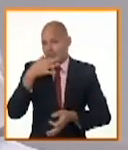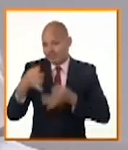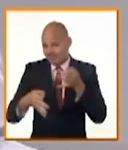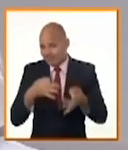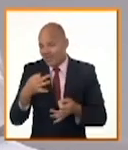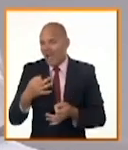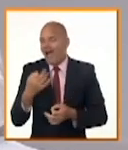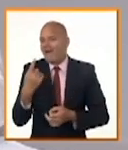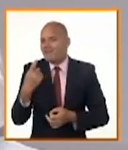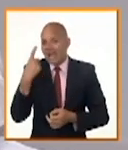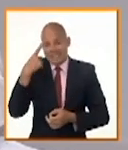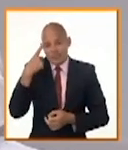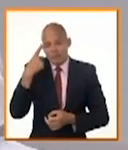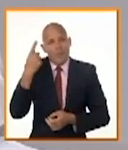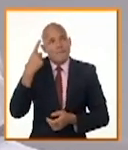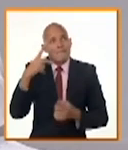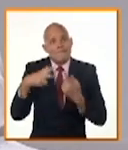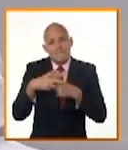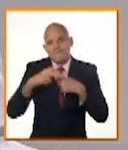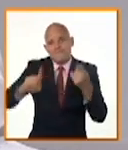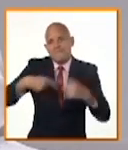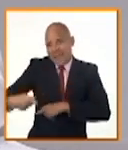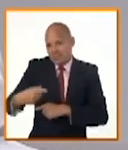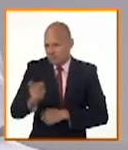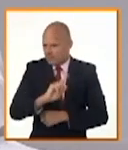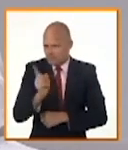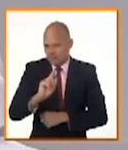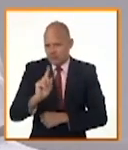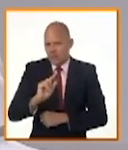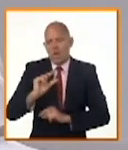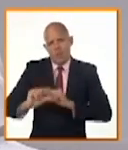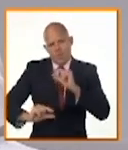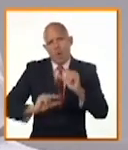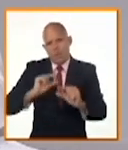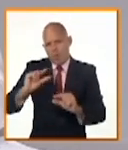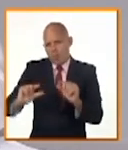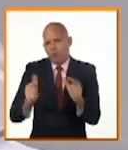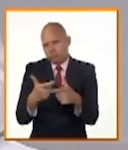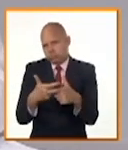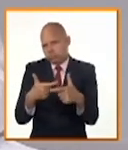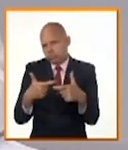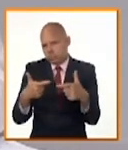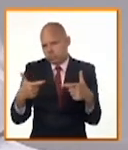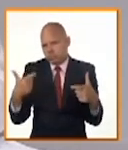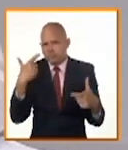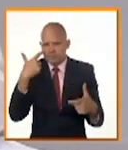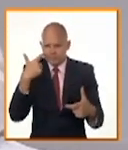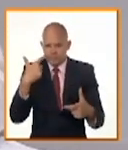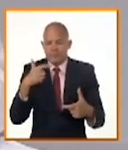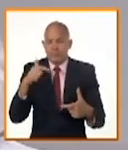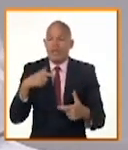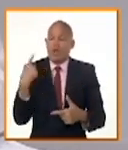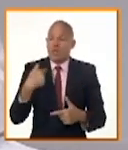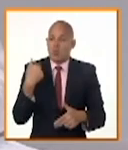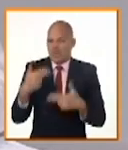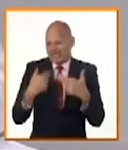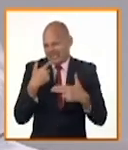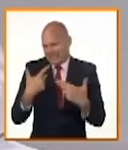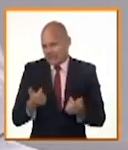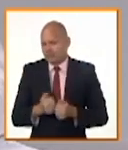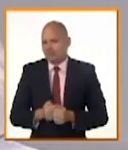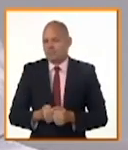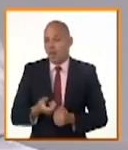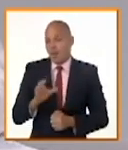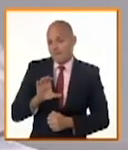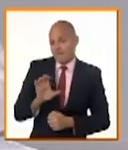gradualidad volvemos a insistir en la gradualidad el proceso de bancarización irá acelerar el proceso donde estén creadas